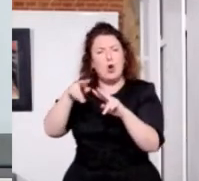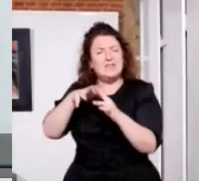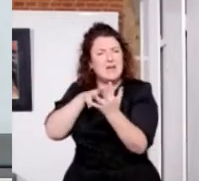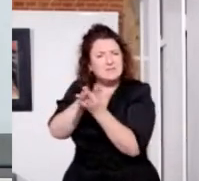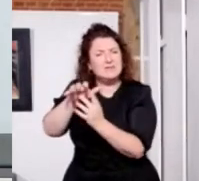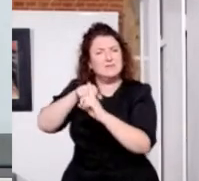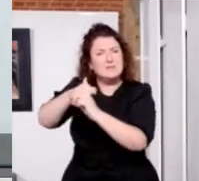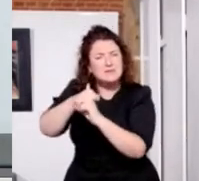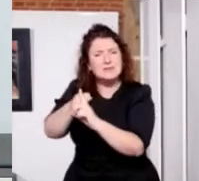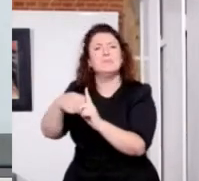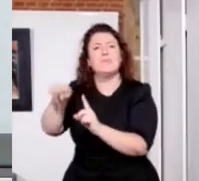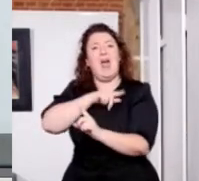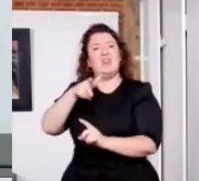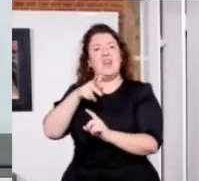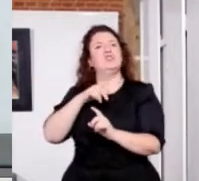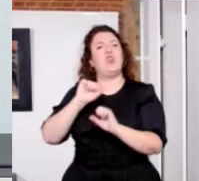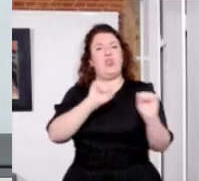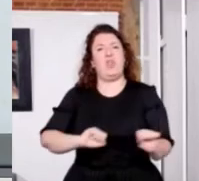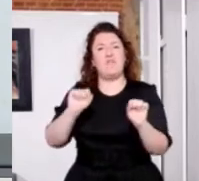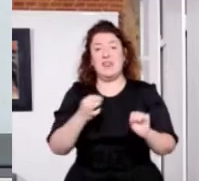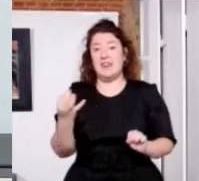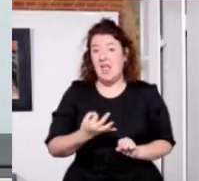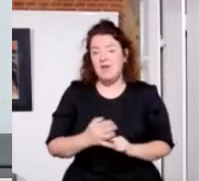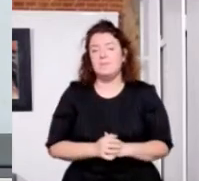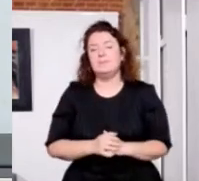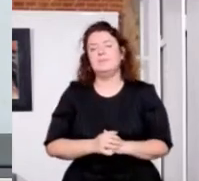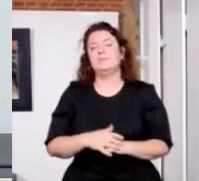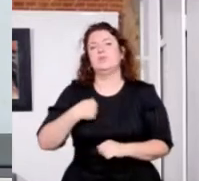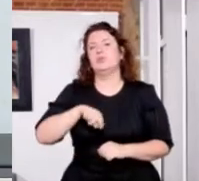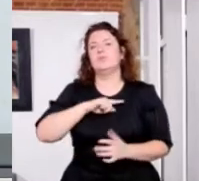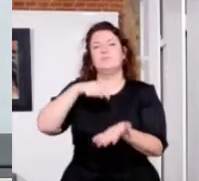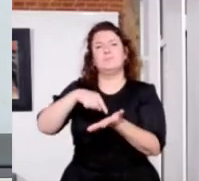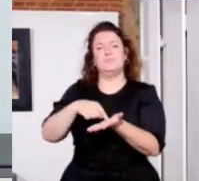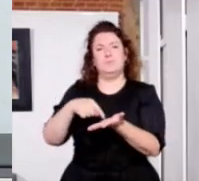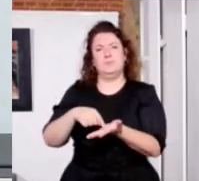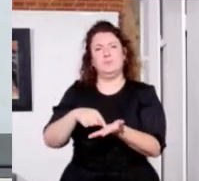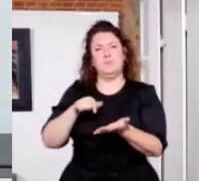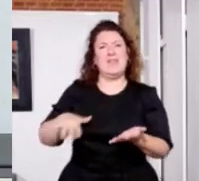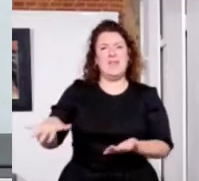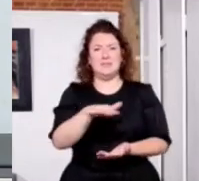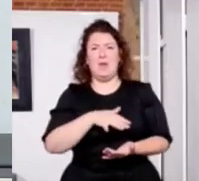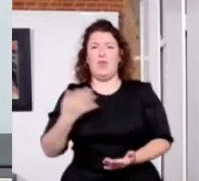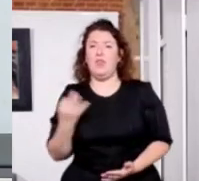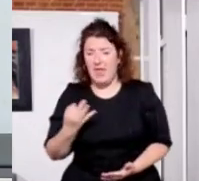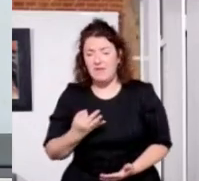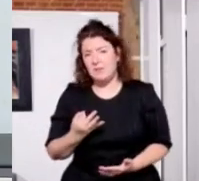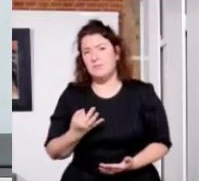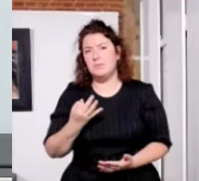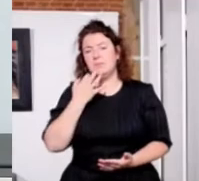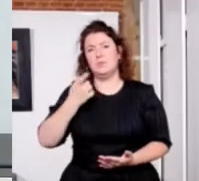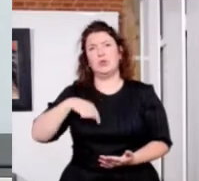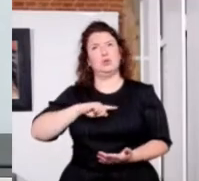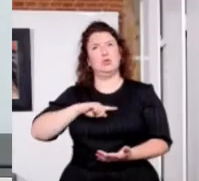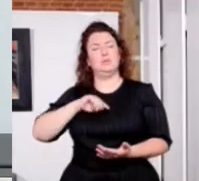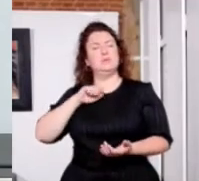esta defensa de estos derechos. Y, por tanto, reivindicamos pues, este espacio en el que podamos ser presentes y